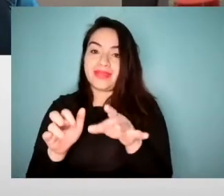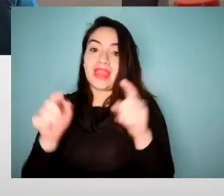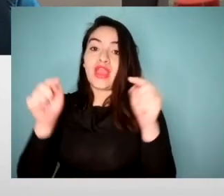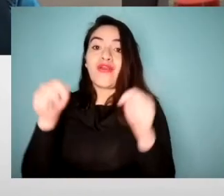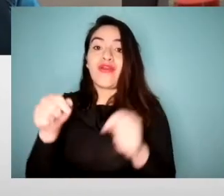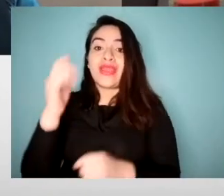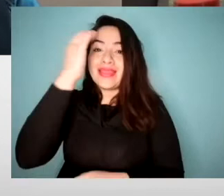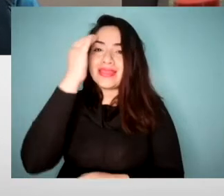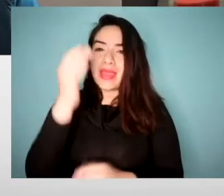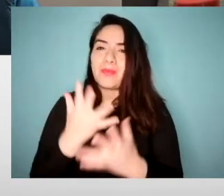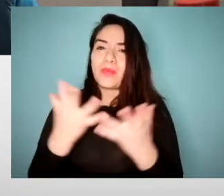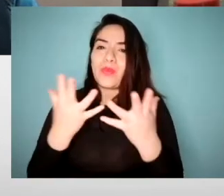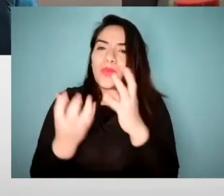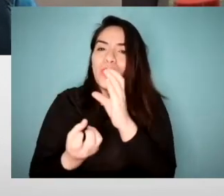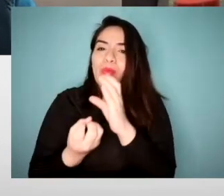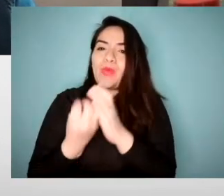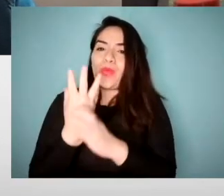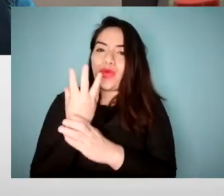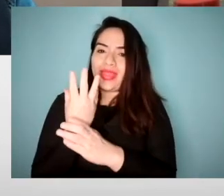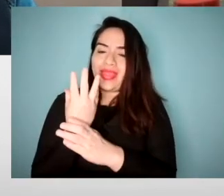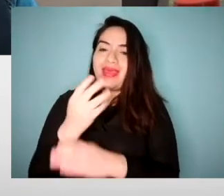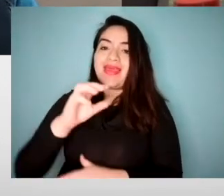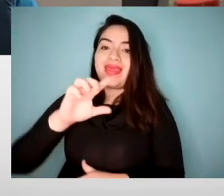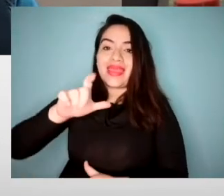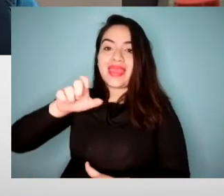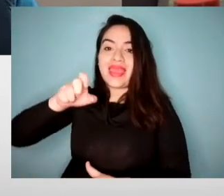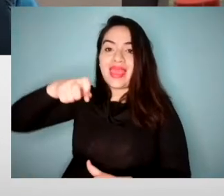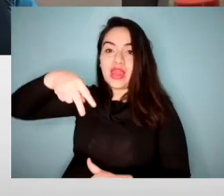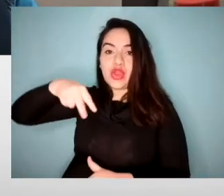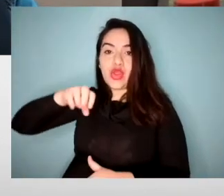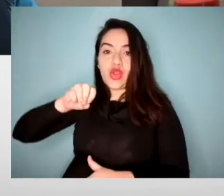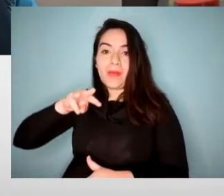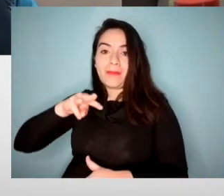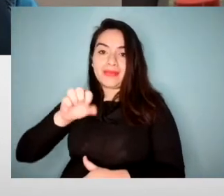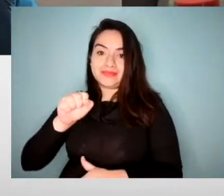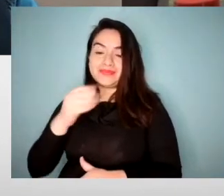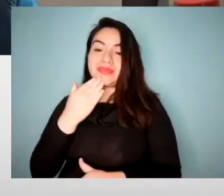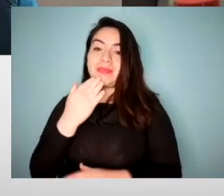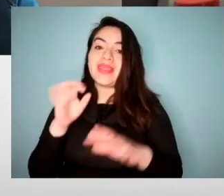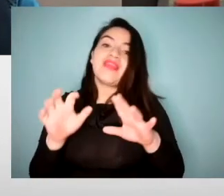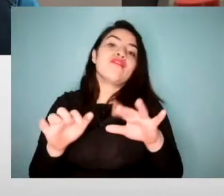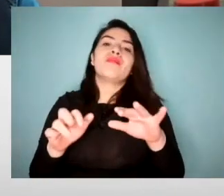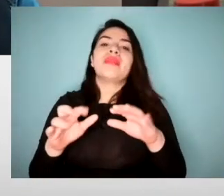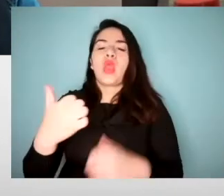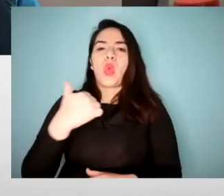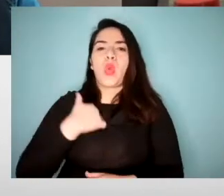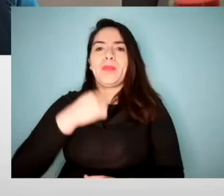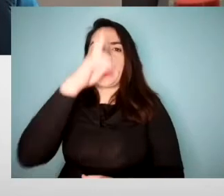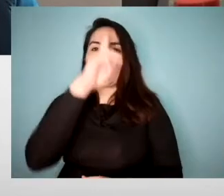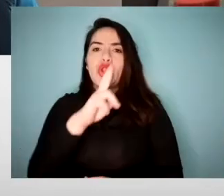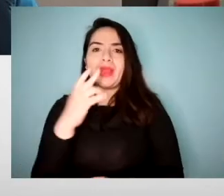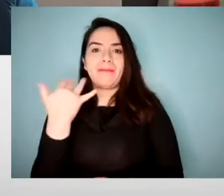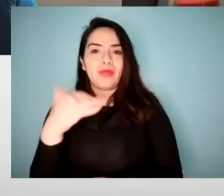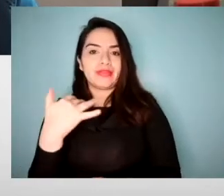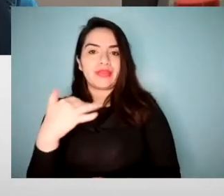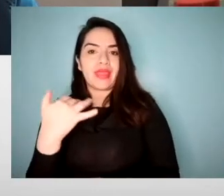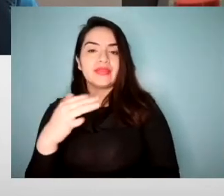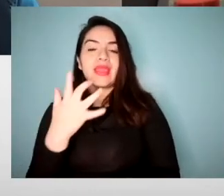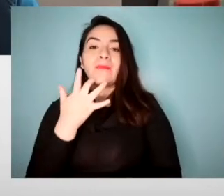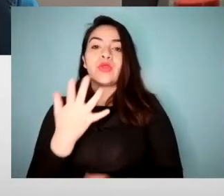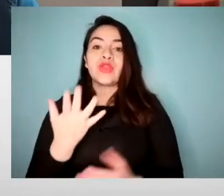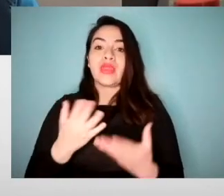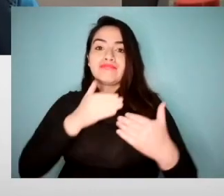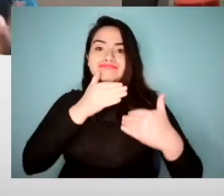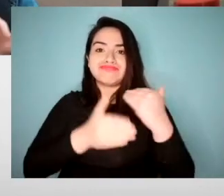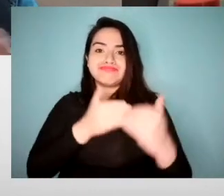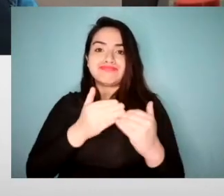muy de moda la secuenciación de genomas y también ahí los bioinformáticos cumplen un rol muy relevante porque son capaces de procesar